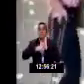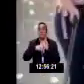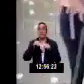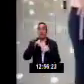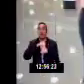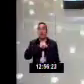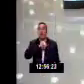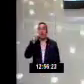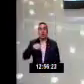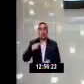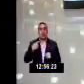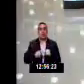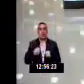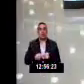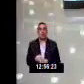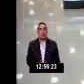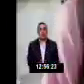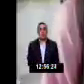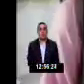Quito.